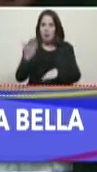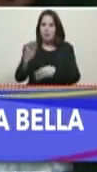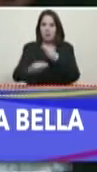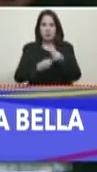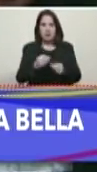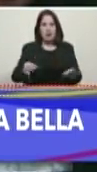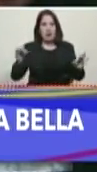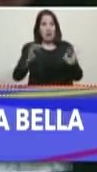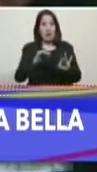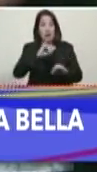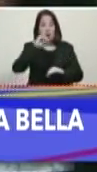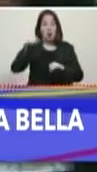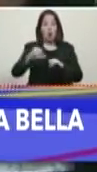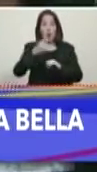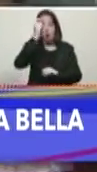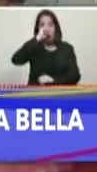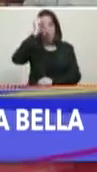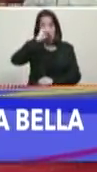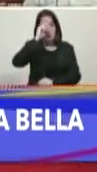alcalde